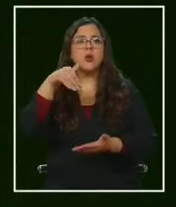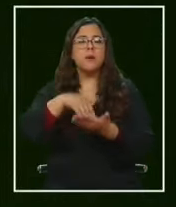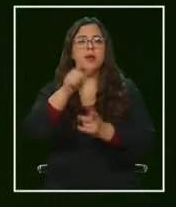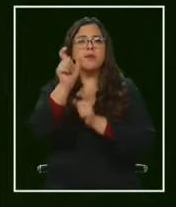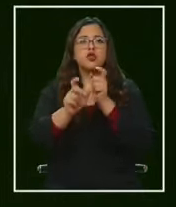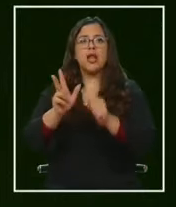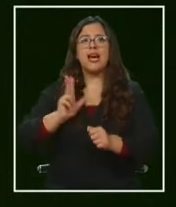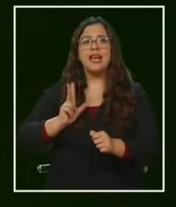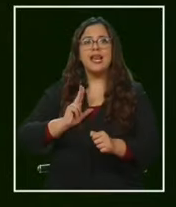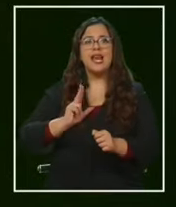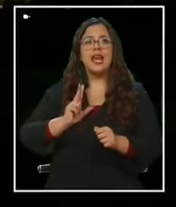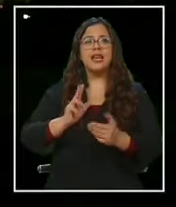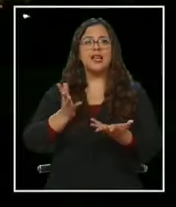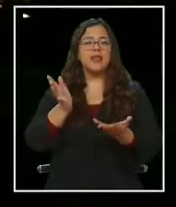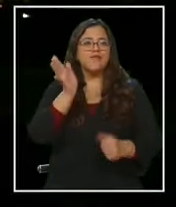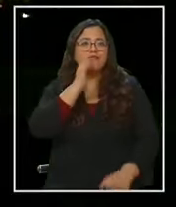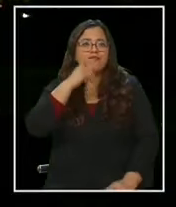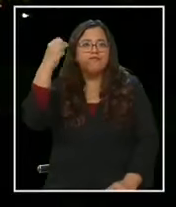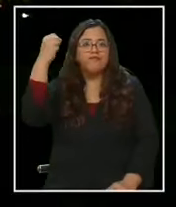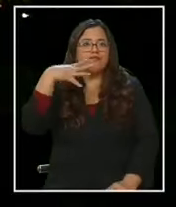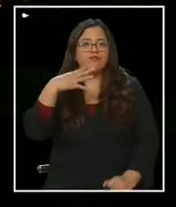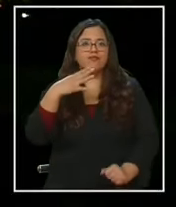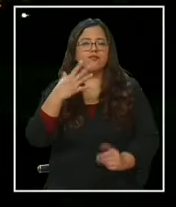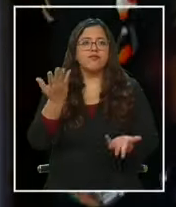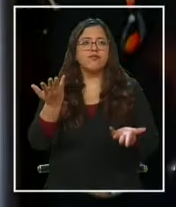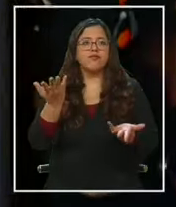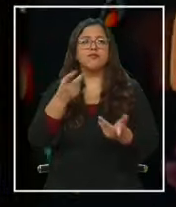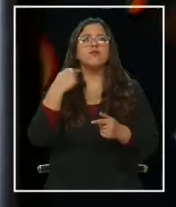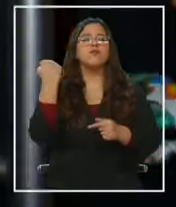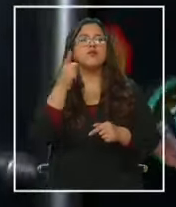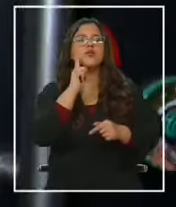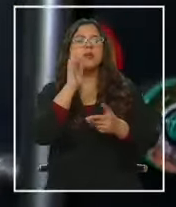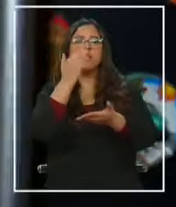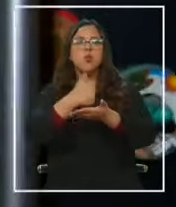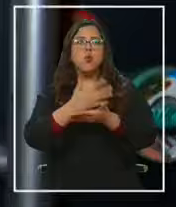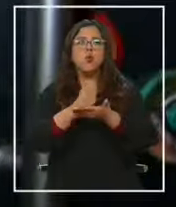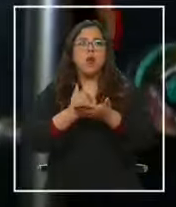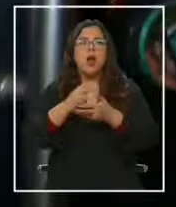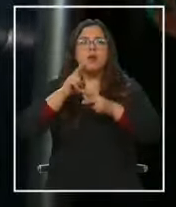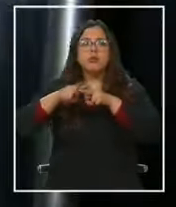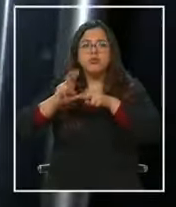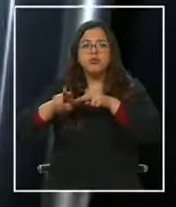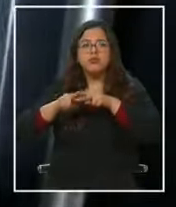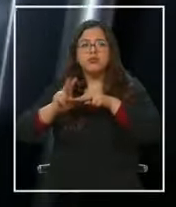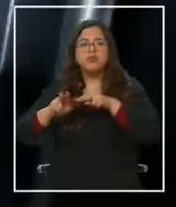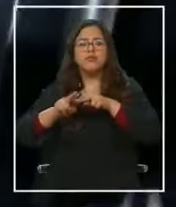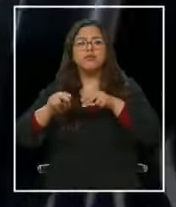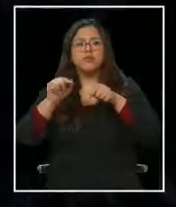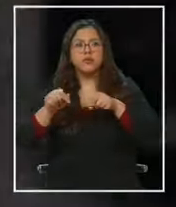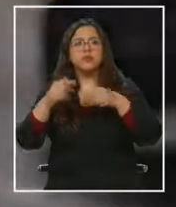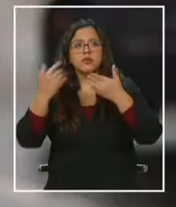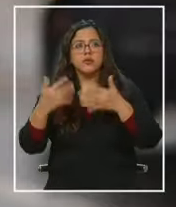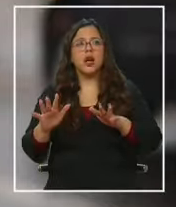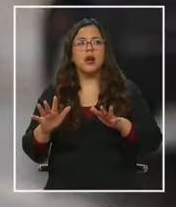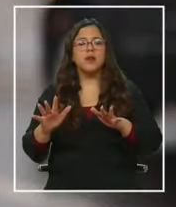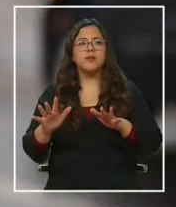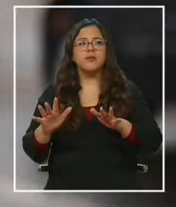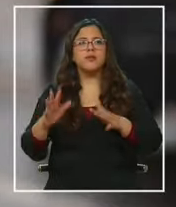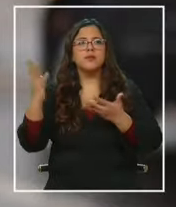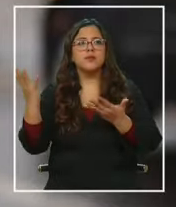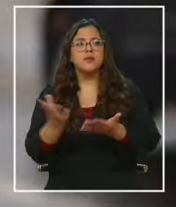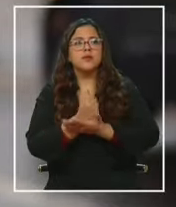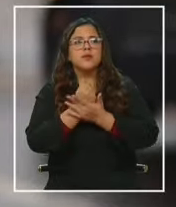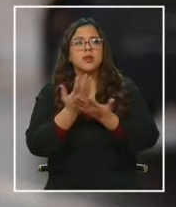mil clientes que quedaron sin luz. Nosotros tenemos un plan de mantenimiento que hemos ejecutado y hemos